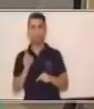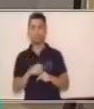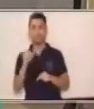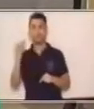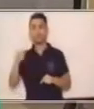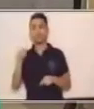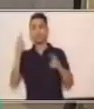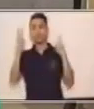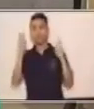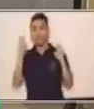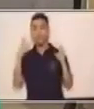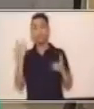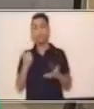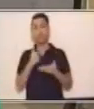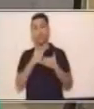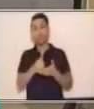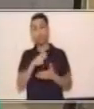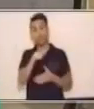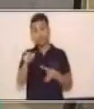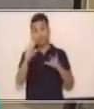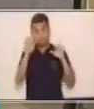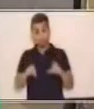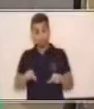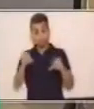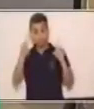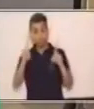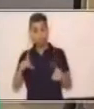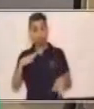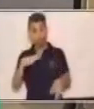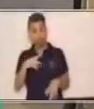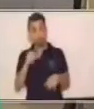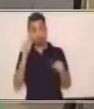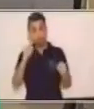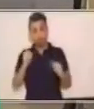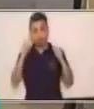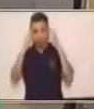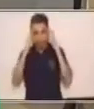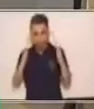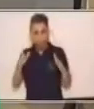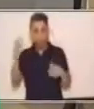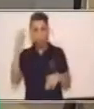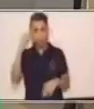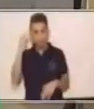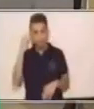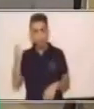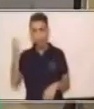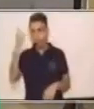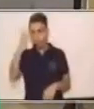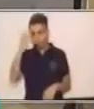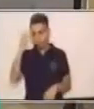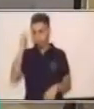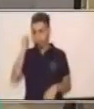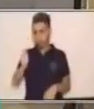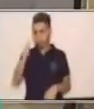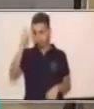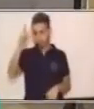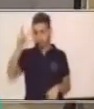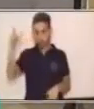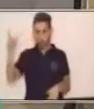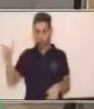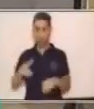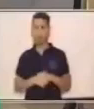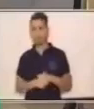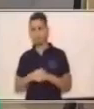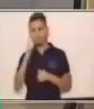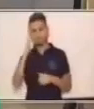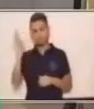atención a la memoria, habilidad numérica y pensamiento lógico. Muy bien,